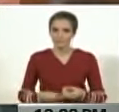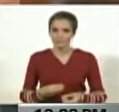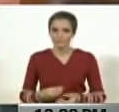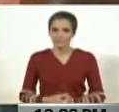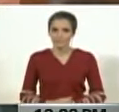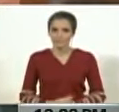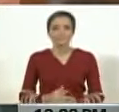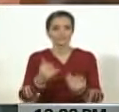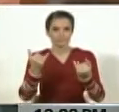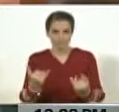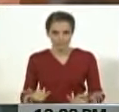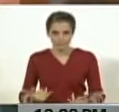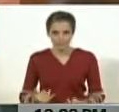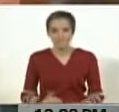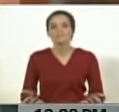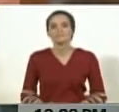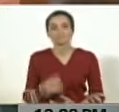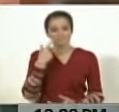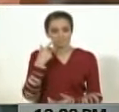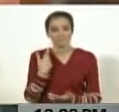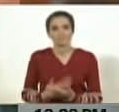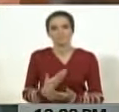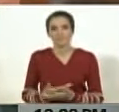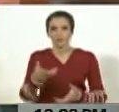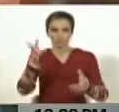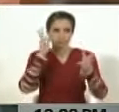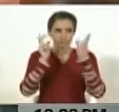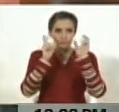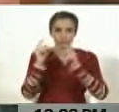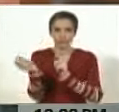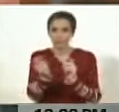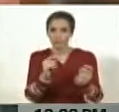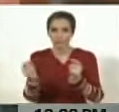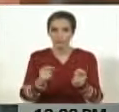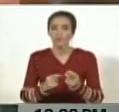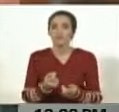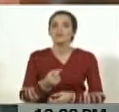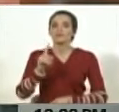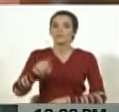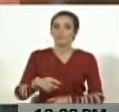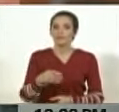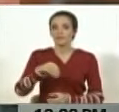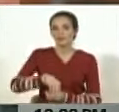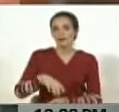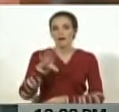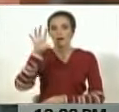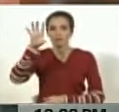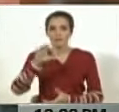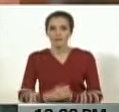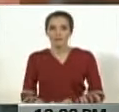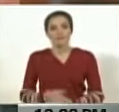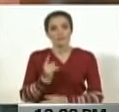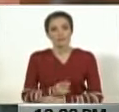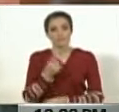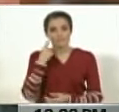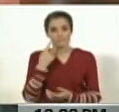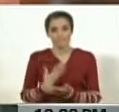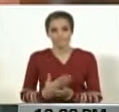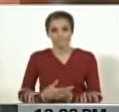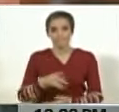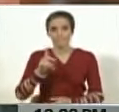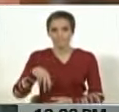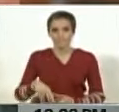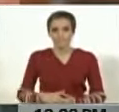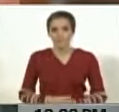en este momento viendo, oyendo, discutiendo, debatiendo en el país. Hay que verla también